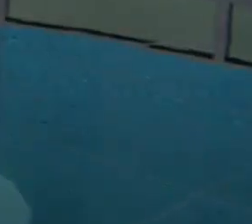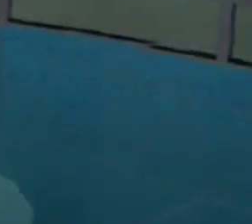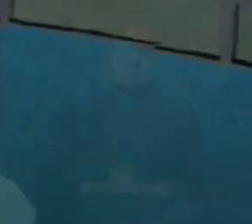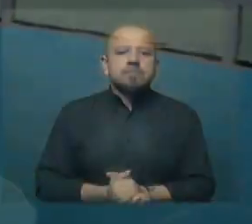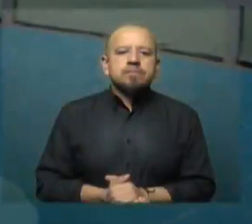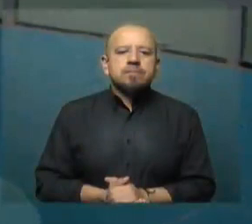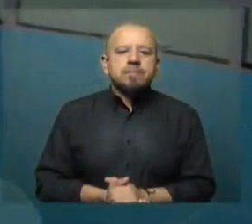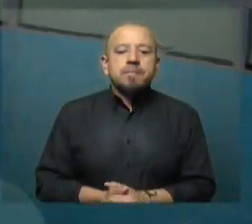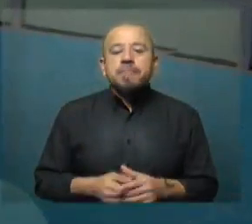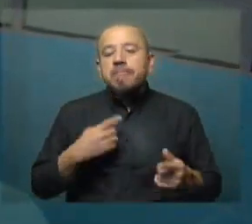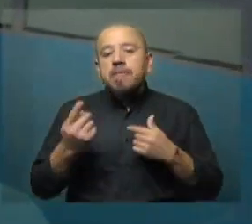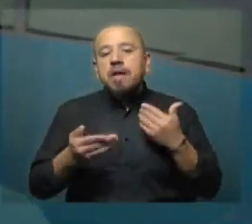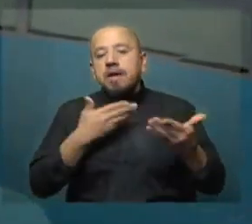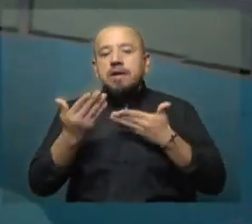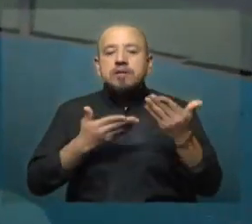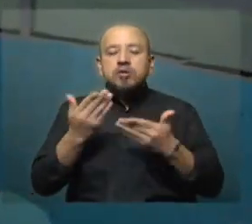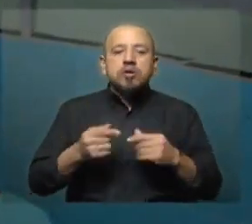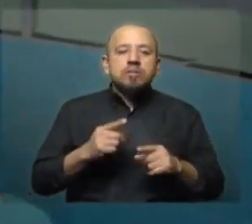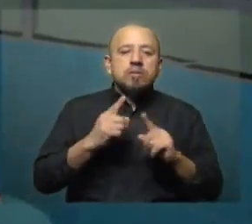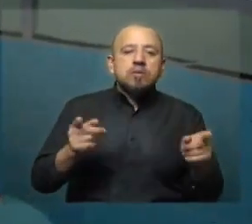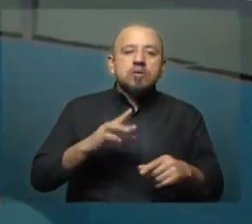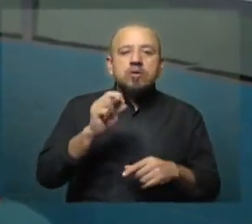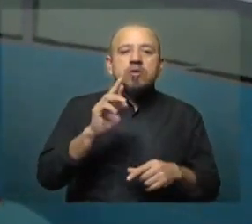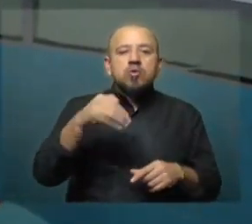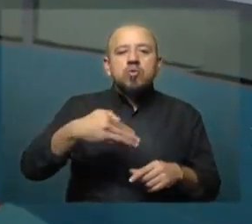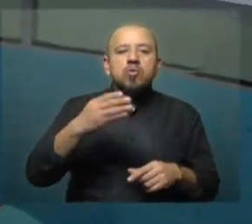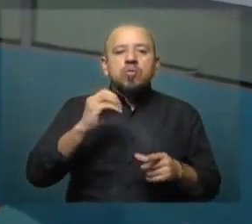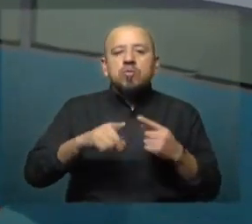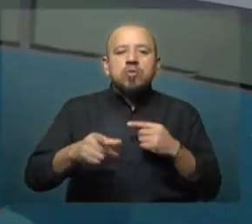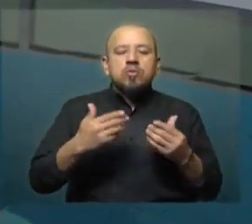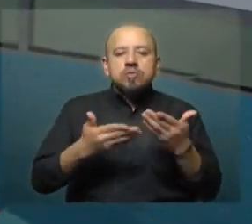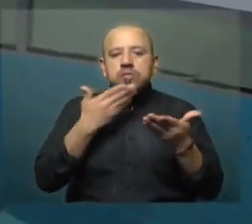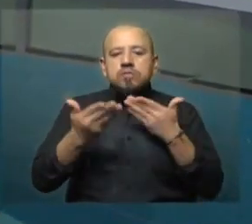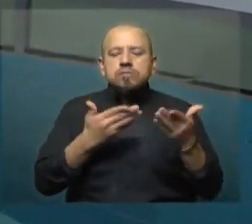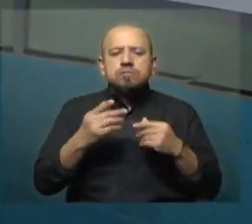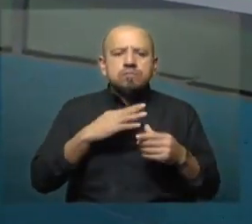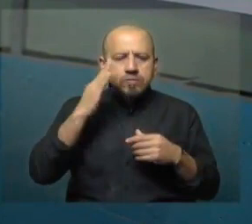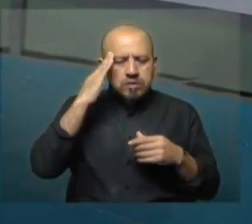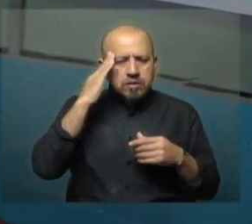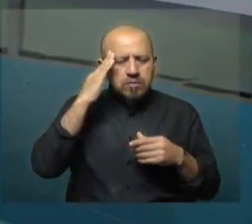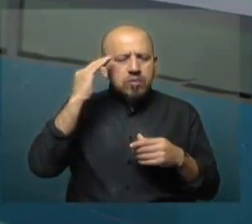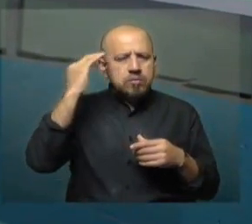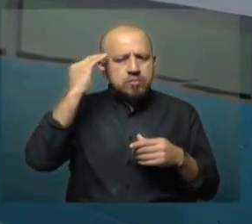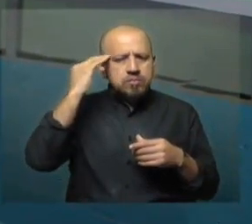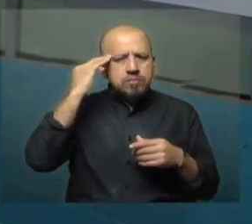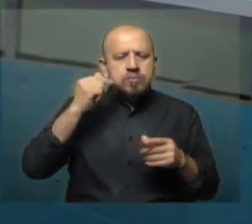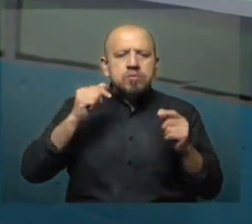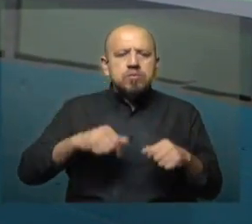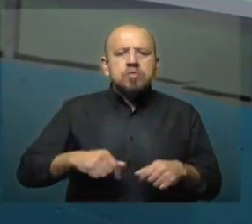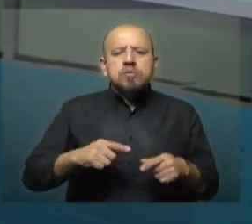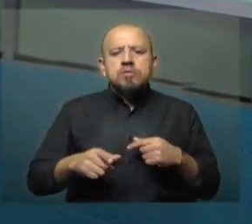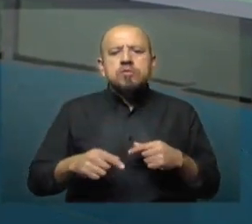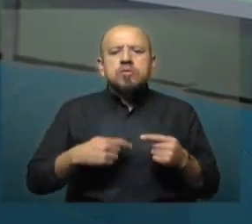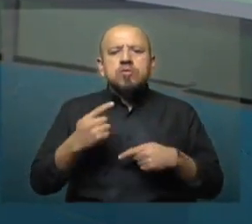canciones para no dormir la siesta rumbo autor de canciones que sabemos de memoria y que a uno y el día de hoy